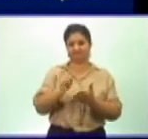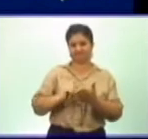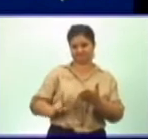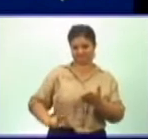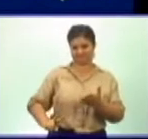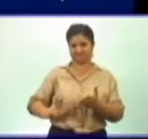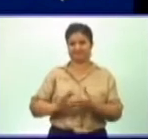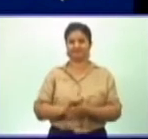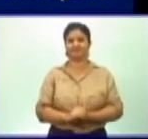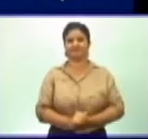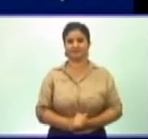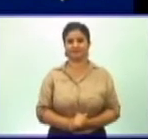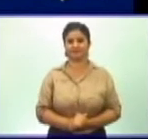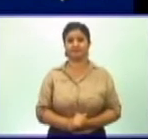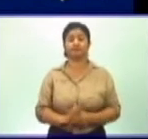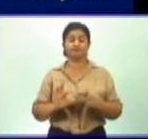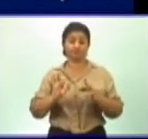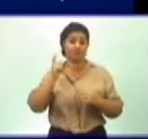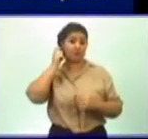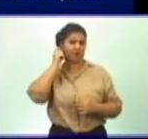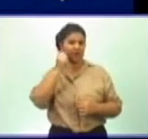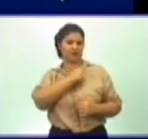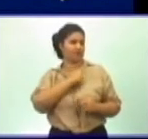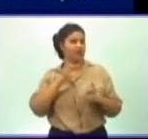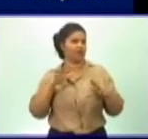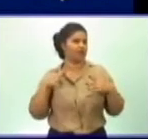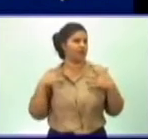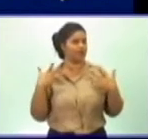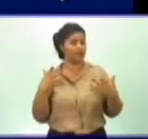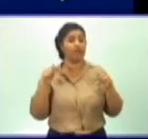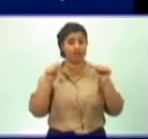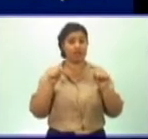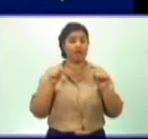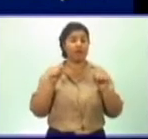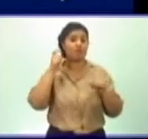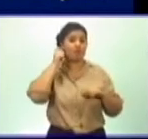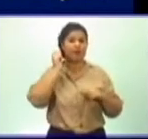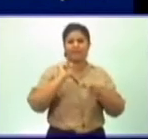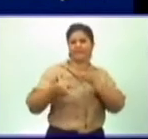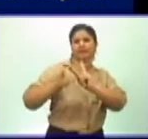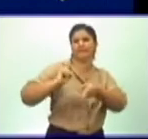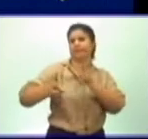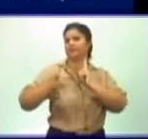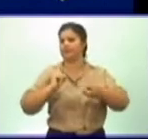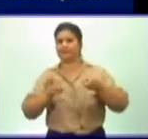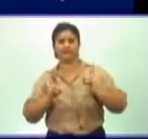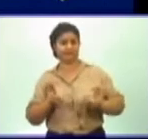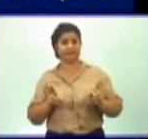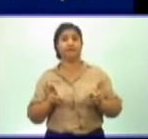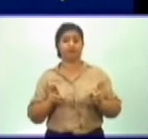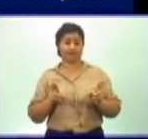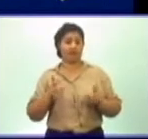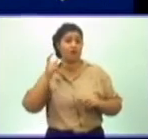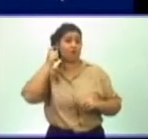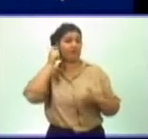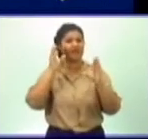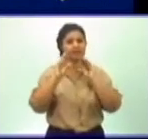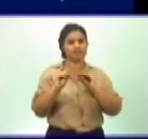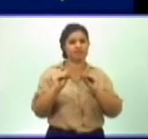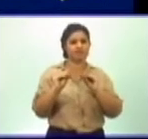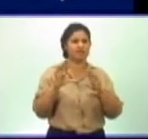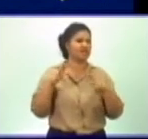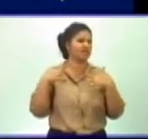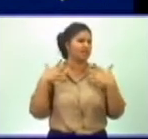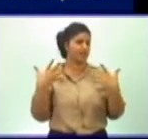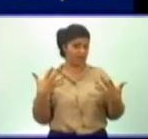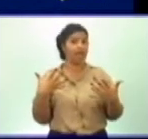prepotente, quiere que los demás actúen como ella y desea y trata cruelmente a su criada, tratándola de puerca. Fíjense qué